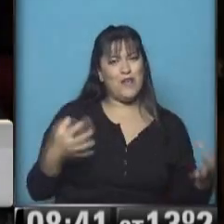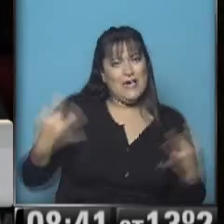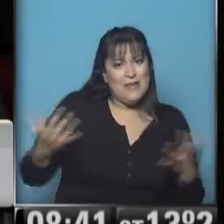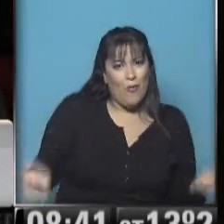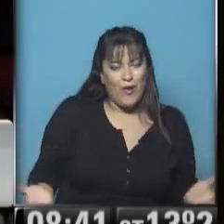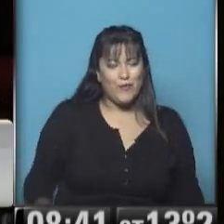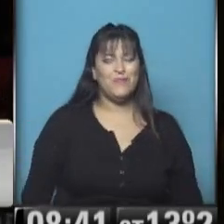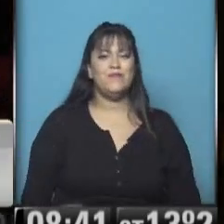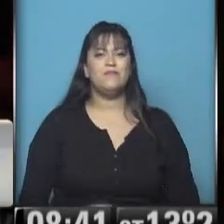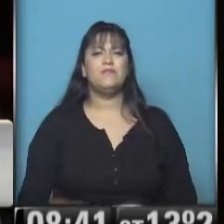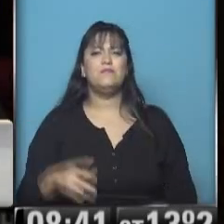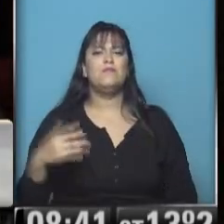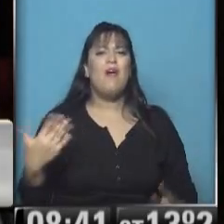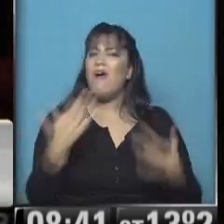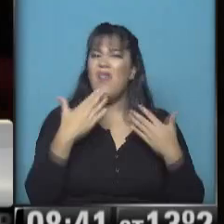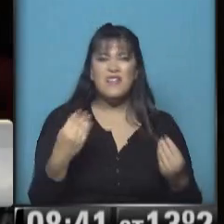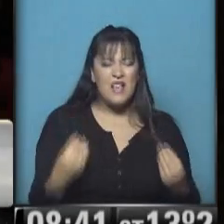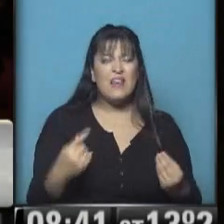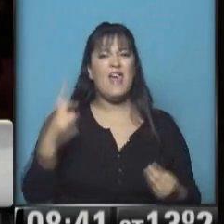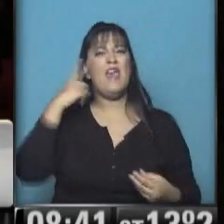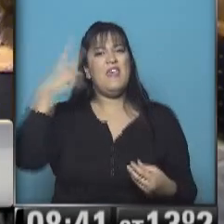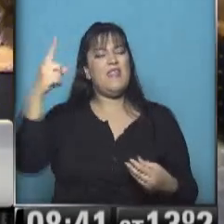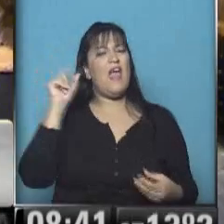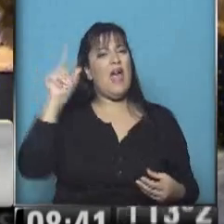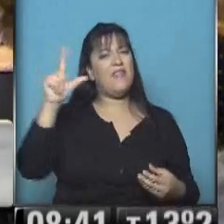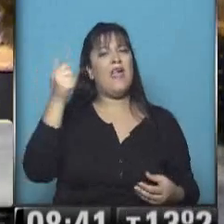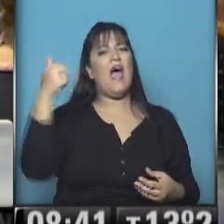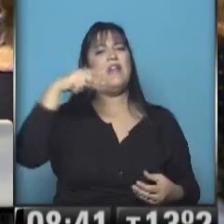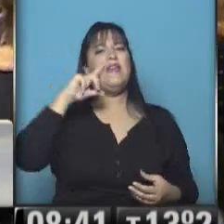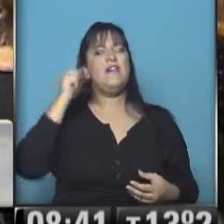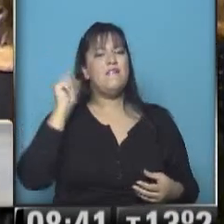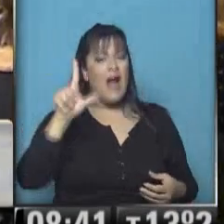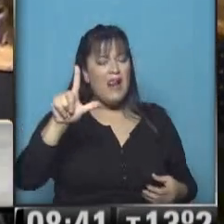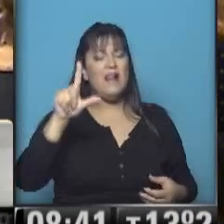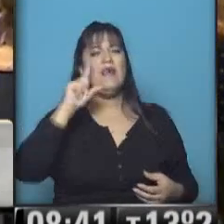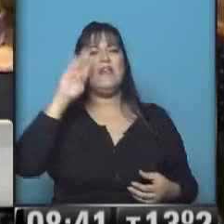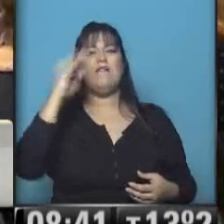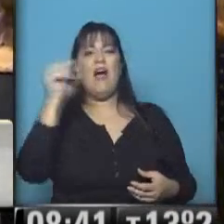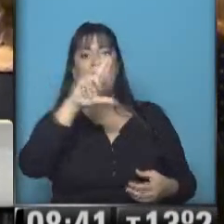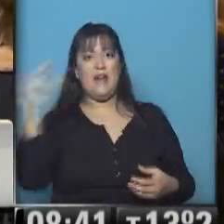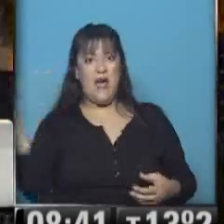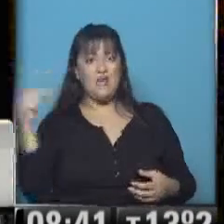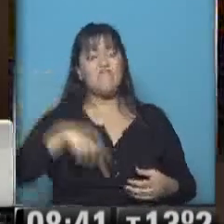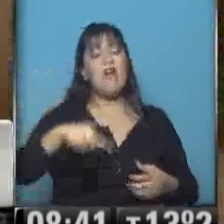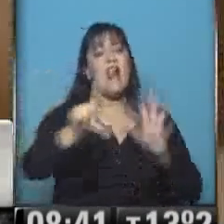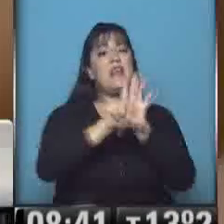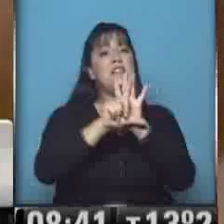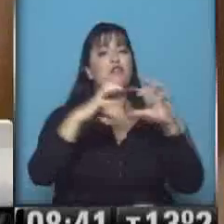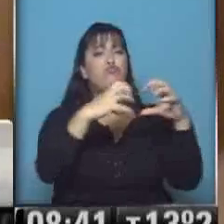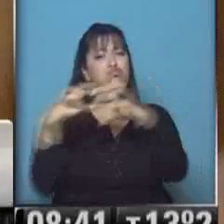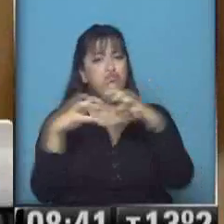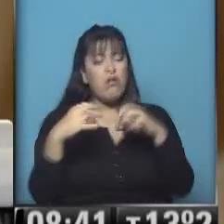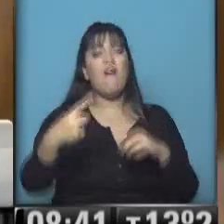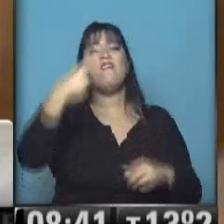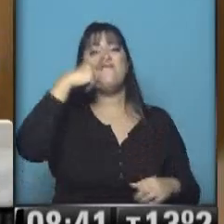todo esto vino a partir de una idea de Aníbal Ibarra. Se trató acá en la legislatura.